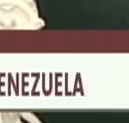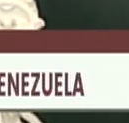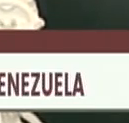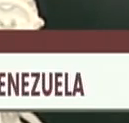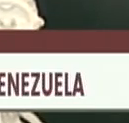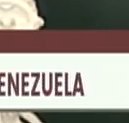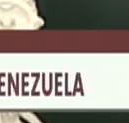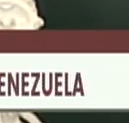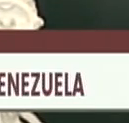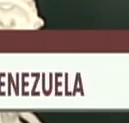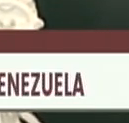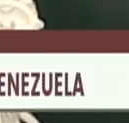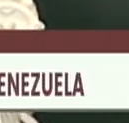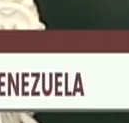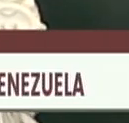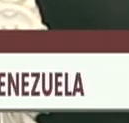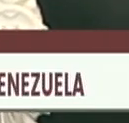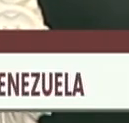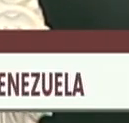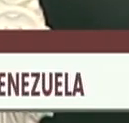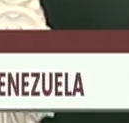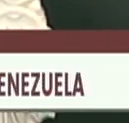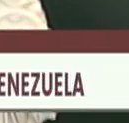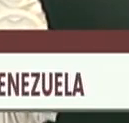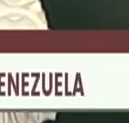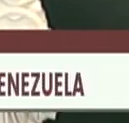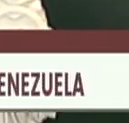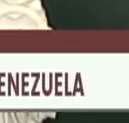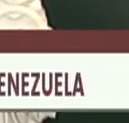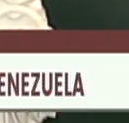alto nivel estratégico.